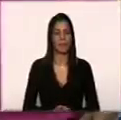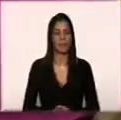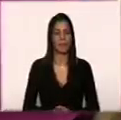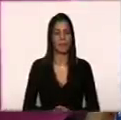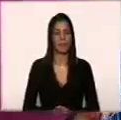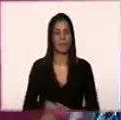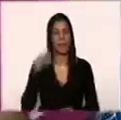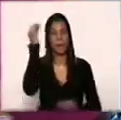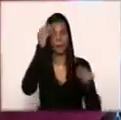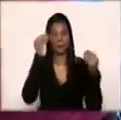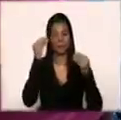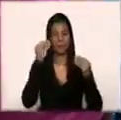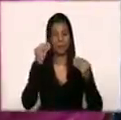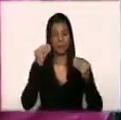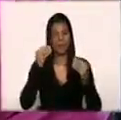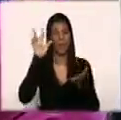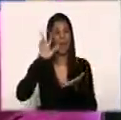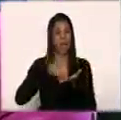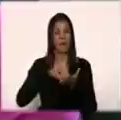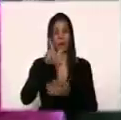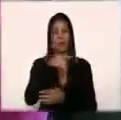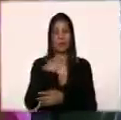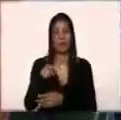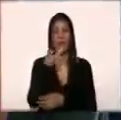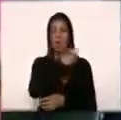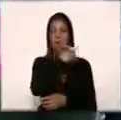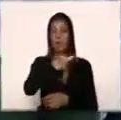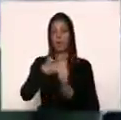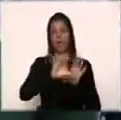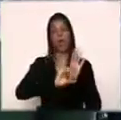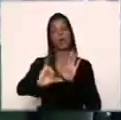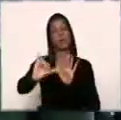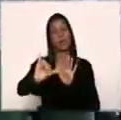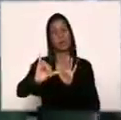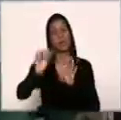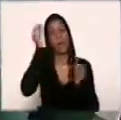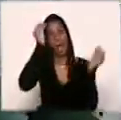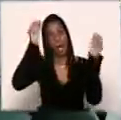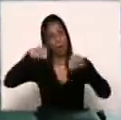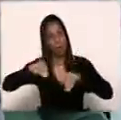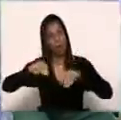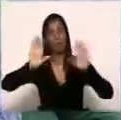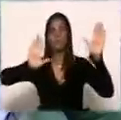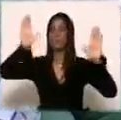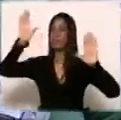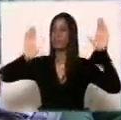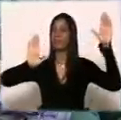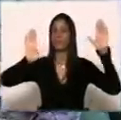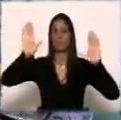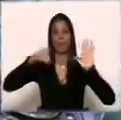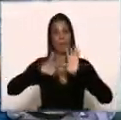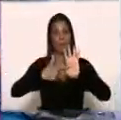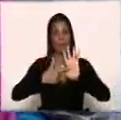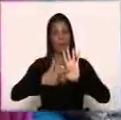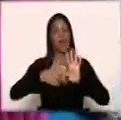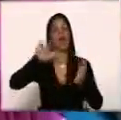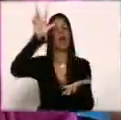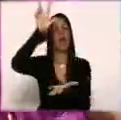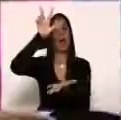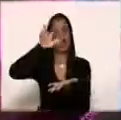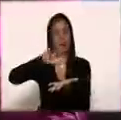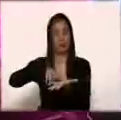En consideración el orden del día, los constituyentes que estén de acuerdo con aprobarlo, hacerlo con la señal de costumbre.